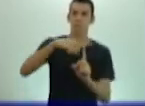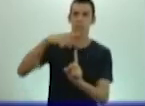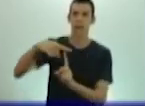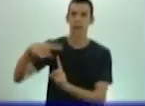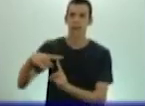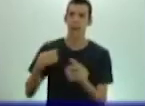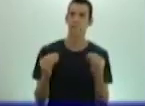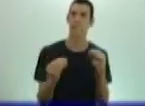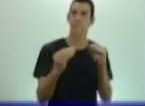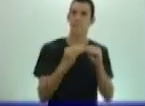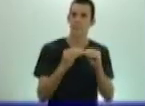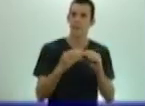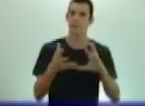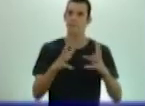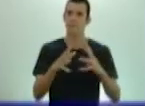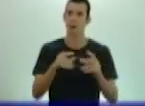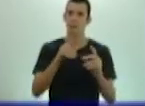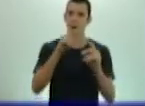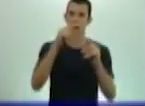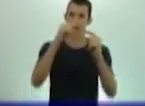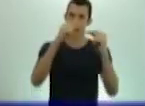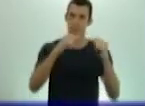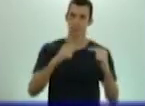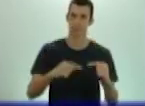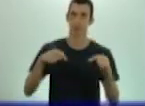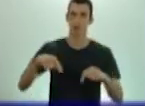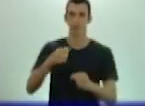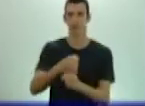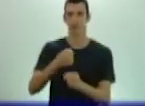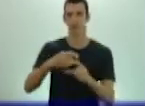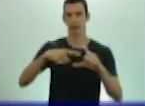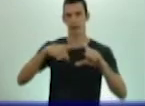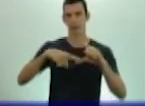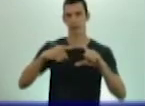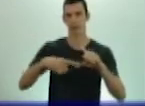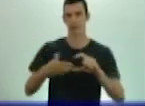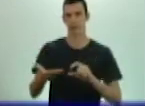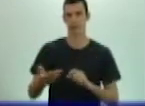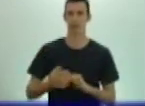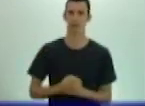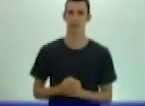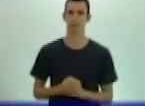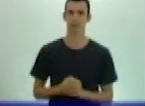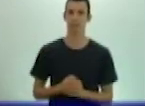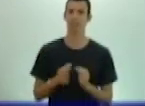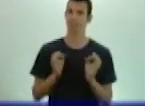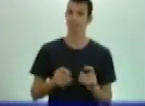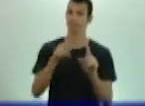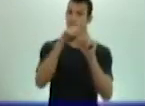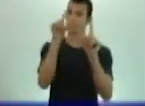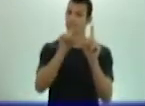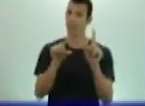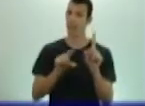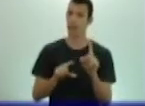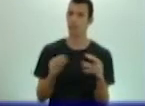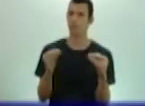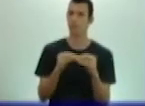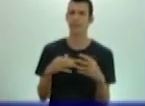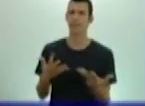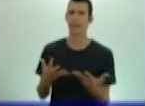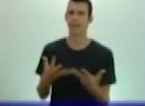poco para ubicarlo también en lo que vamos a trabajar en el día de hoy. Estas temáticas están relacionadas con la situación económica de Rusia